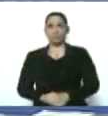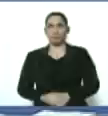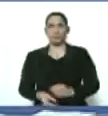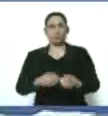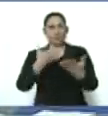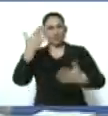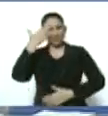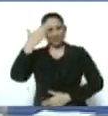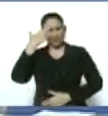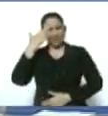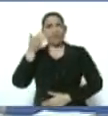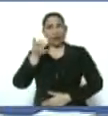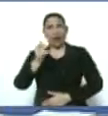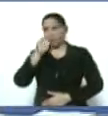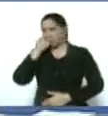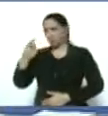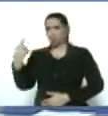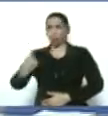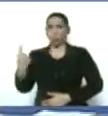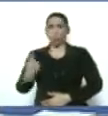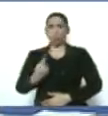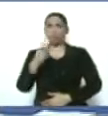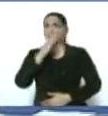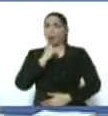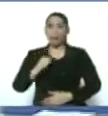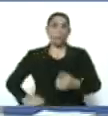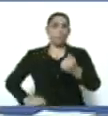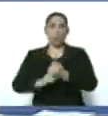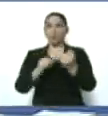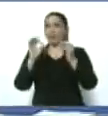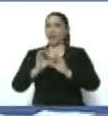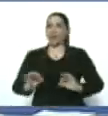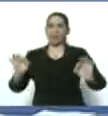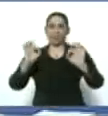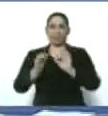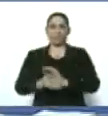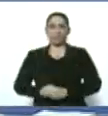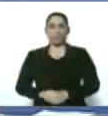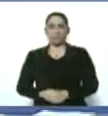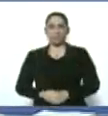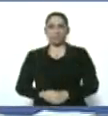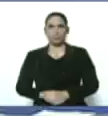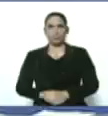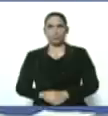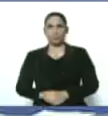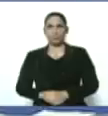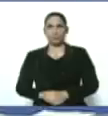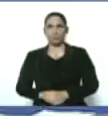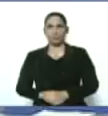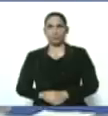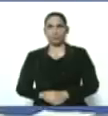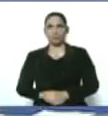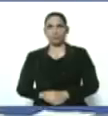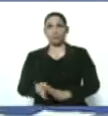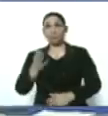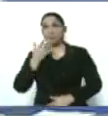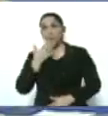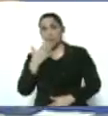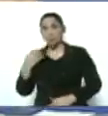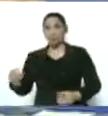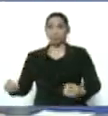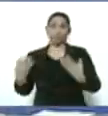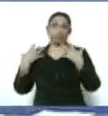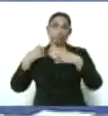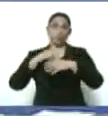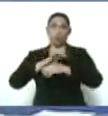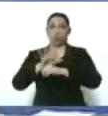Ustedes saben que están huérfanos, que no cuentan con el apoyo de nadie y que si se llegan a enfermar del coronavirus, bueno,